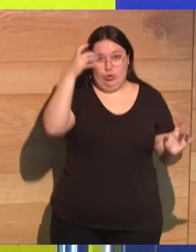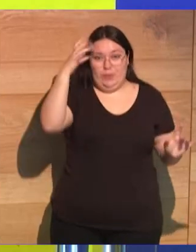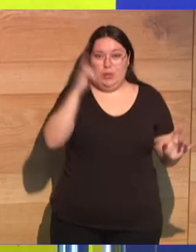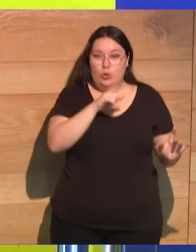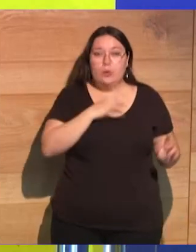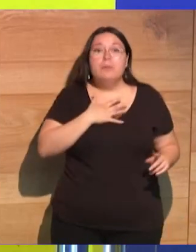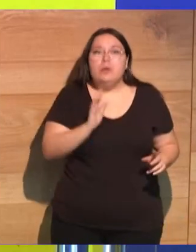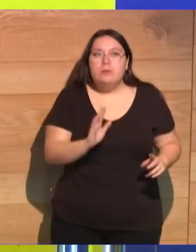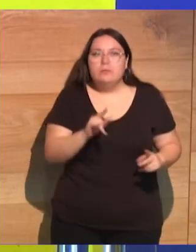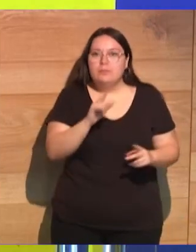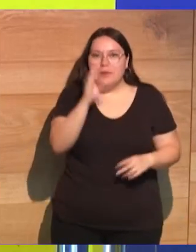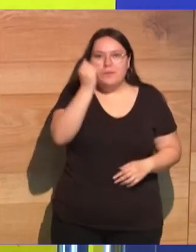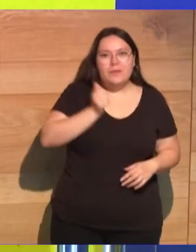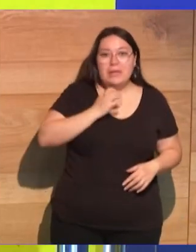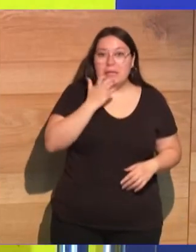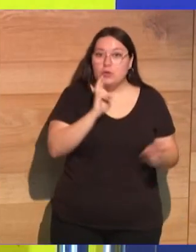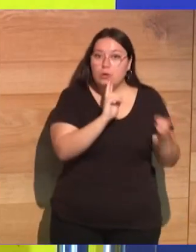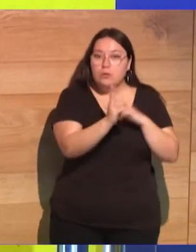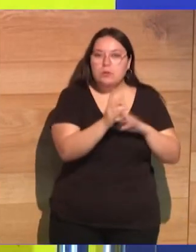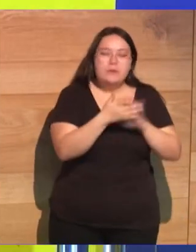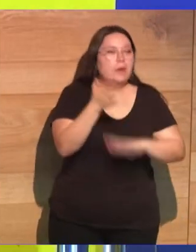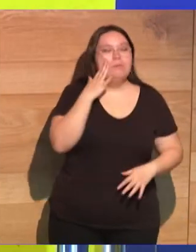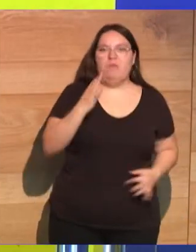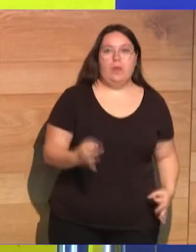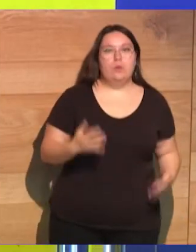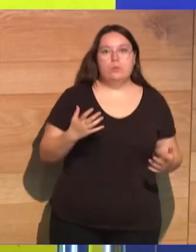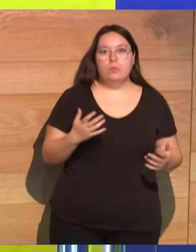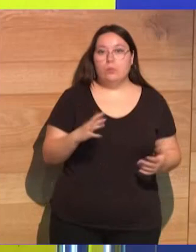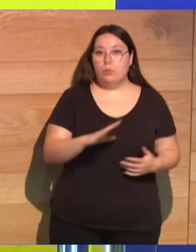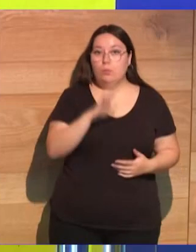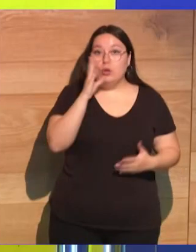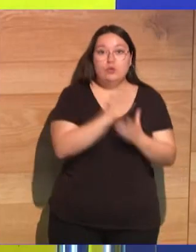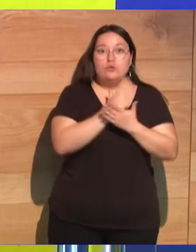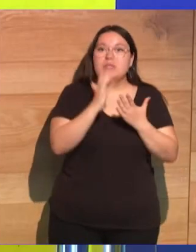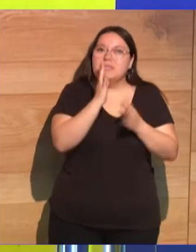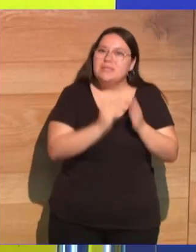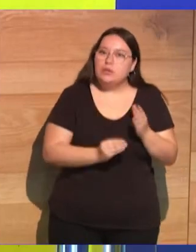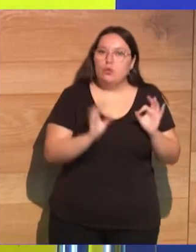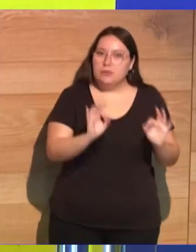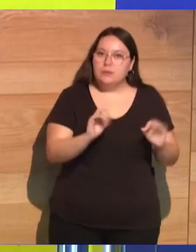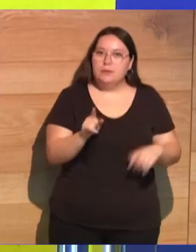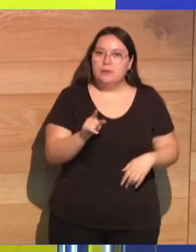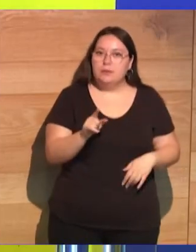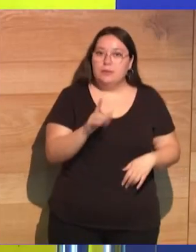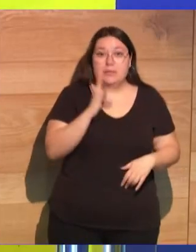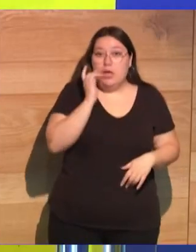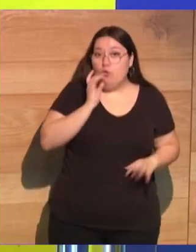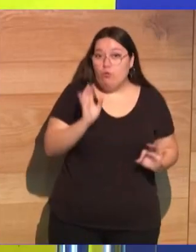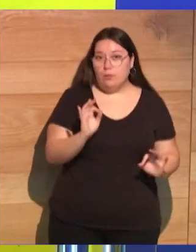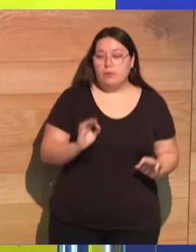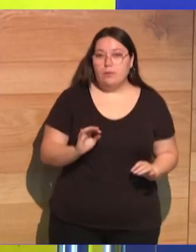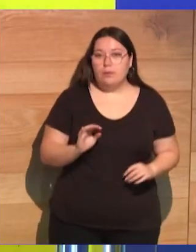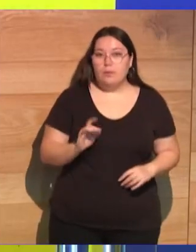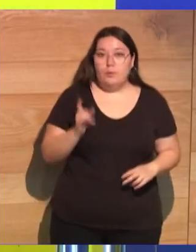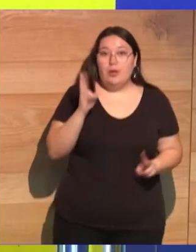damos por hecho que la inteligencia artificial, si da un resultado, es verdad. Porque es un sesgo, es un valor intrínseco erróneo. Hemos visto que